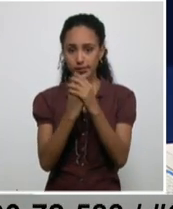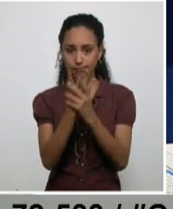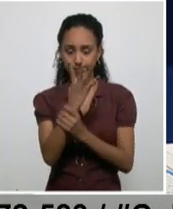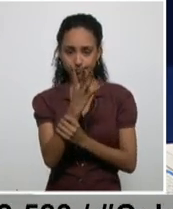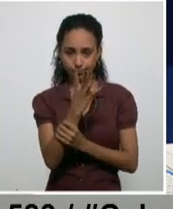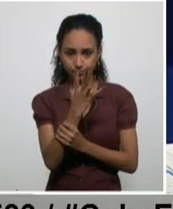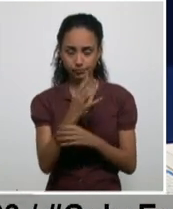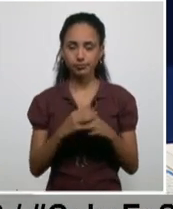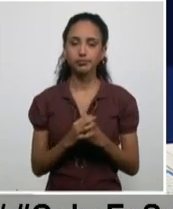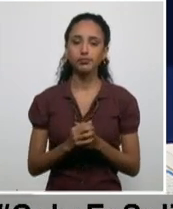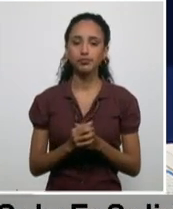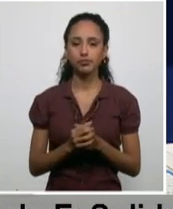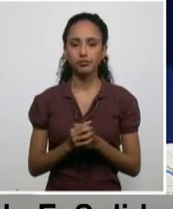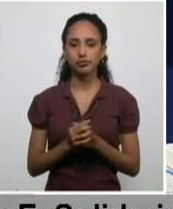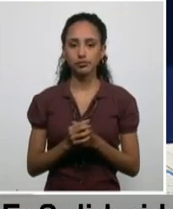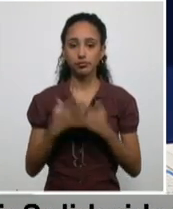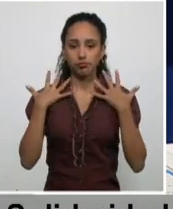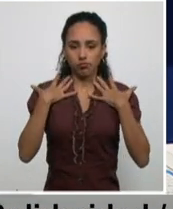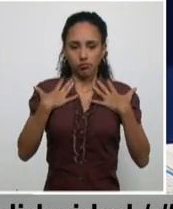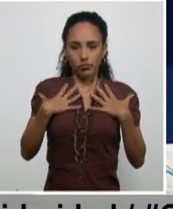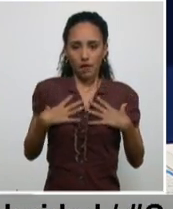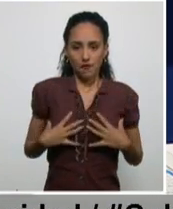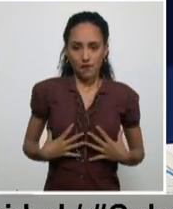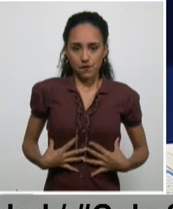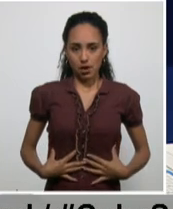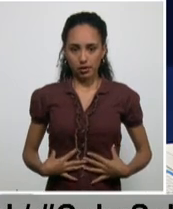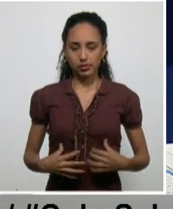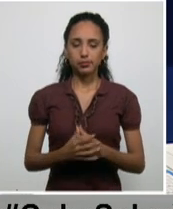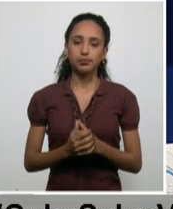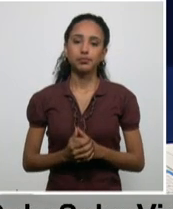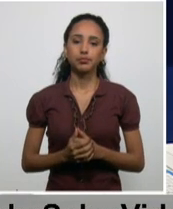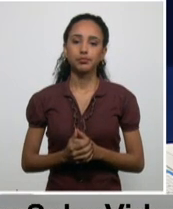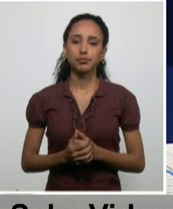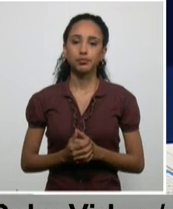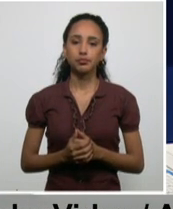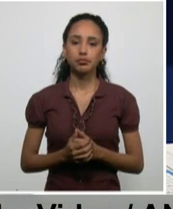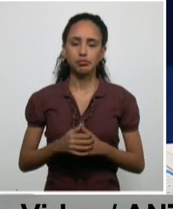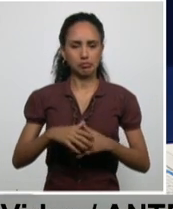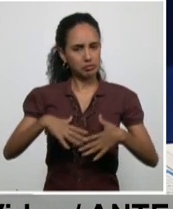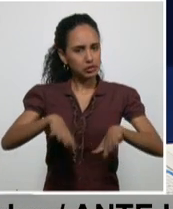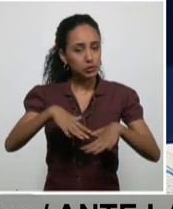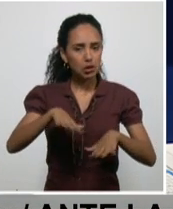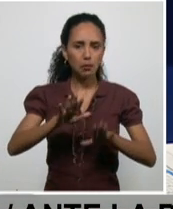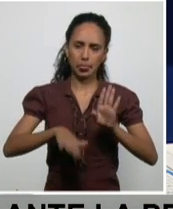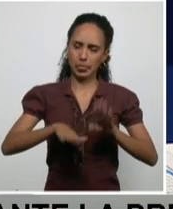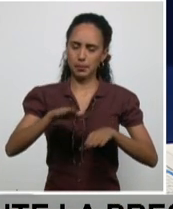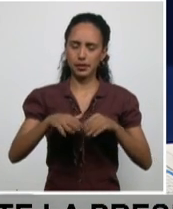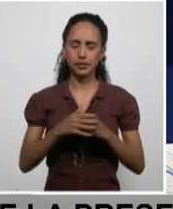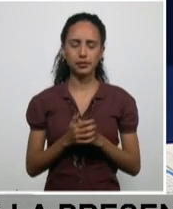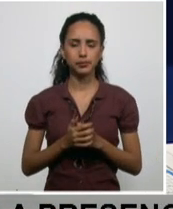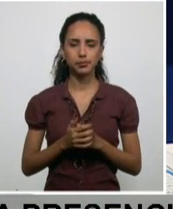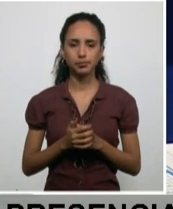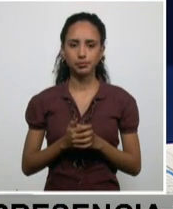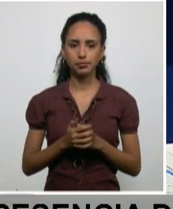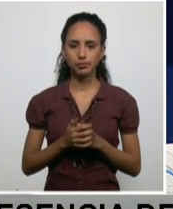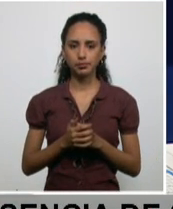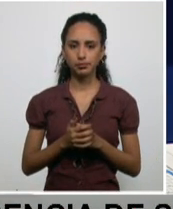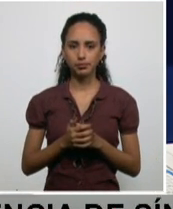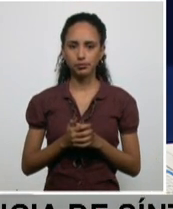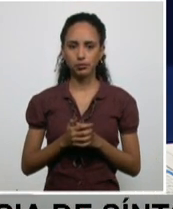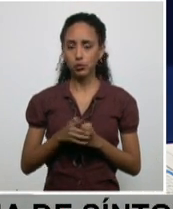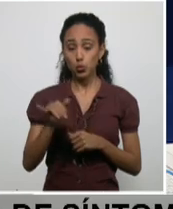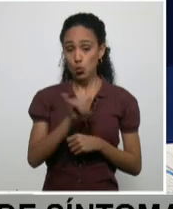posiciones, las batas para determinadas situaciones. Ahora, eso en la medida no es lo